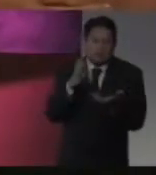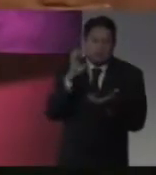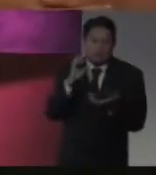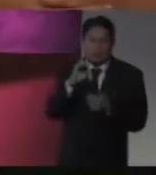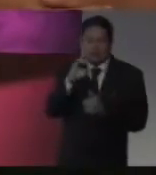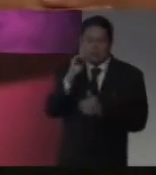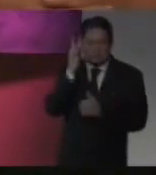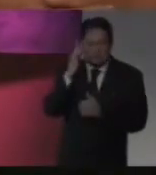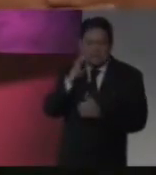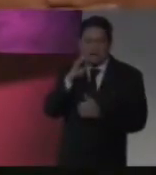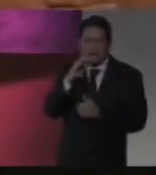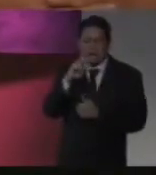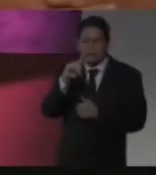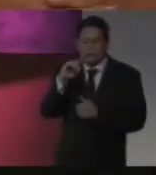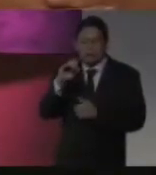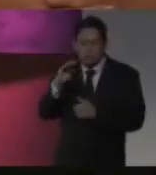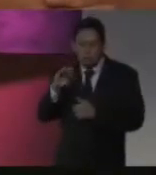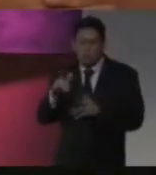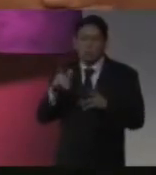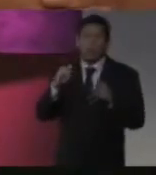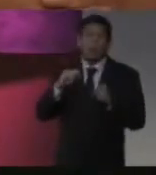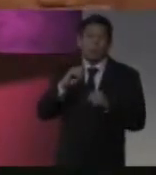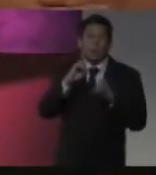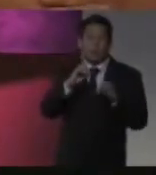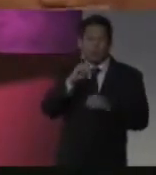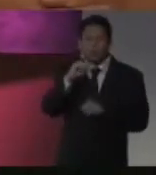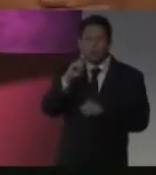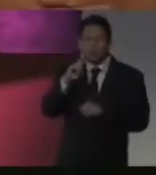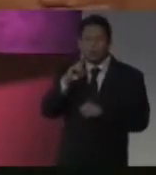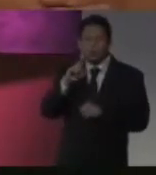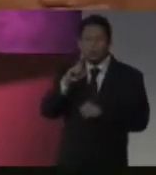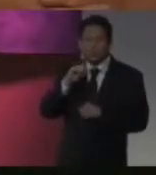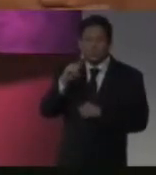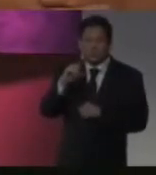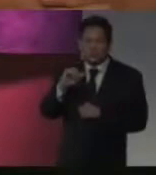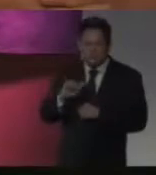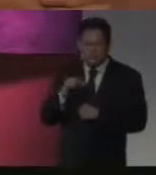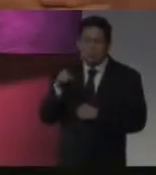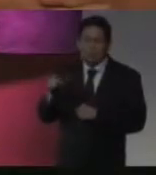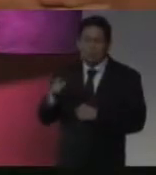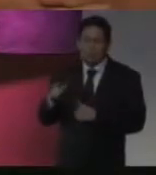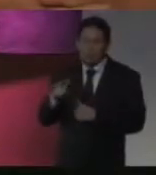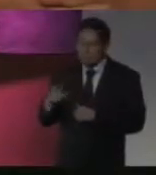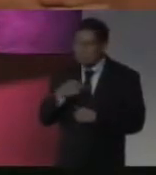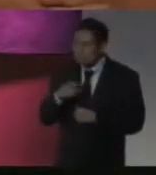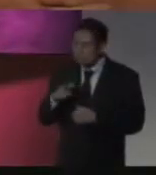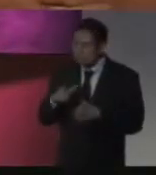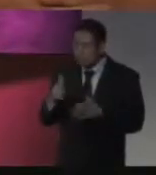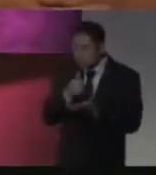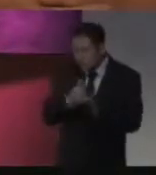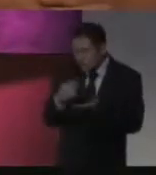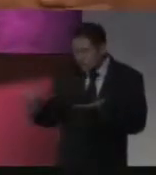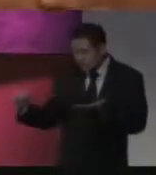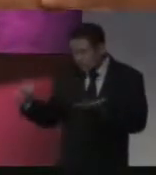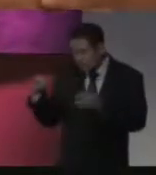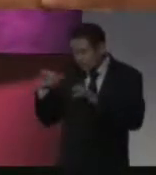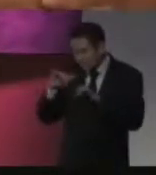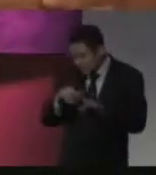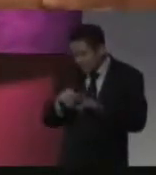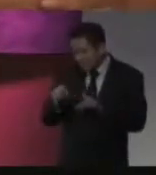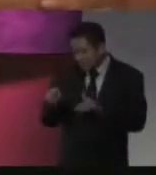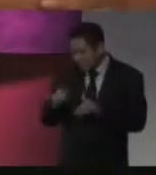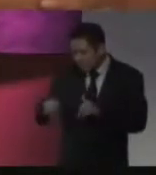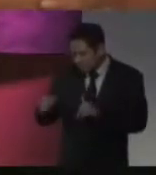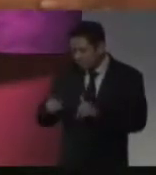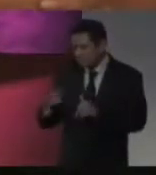en situaciones muy difíciles. Han llegado al centro a decirnos, ayúdenos, sí, a ver qué hacen por nosotros.